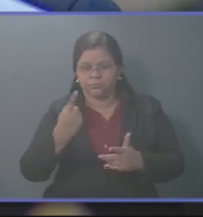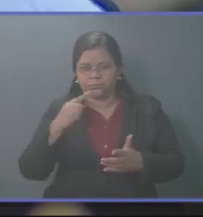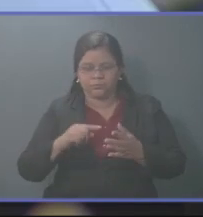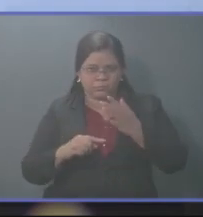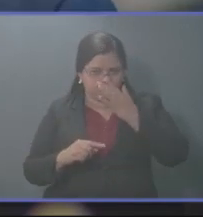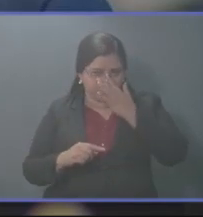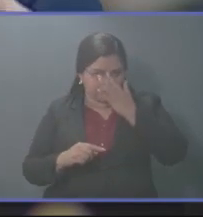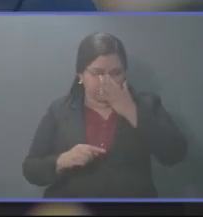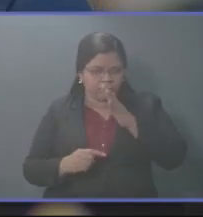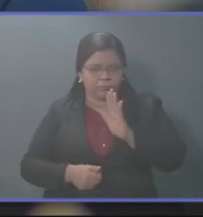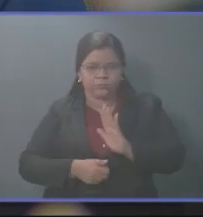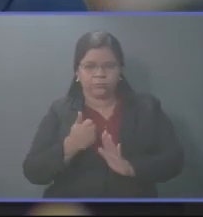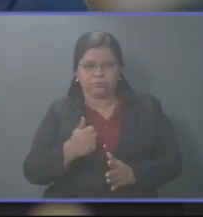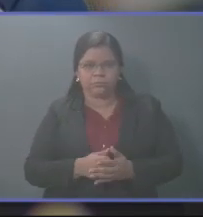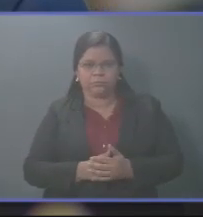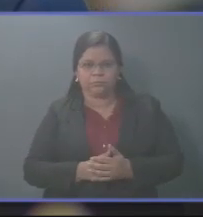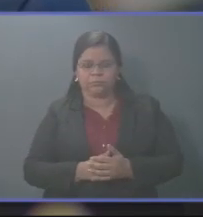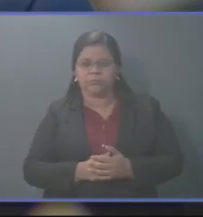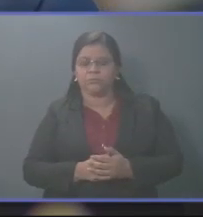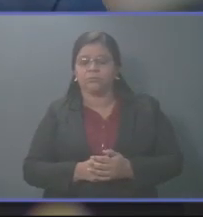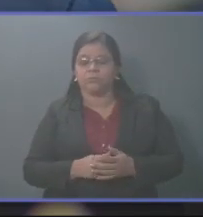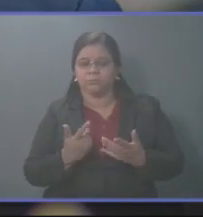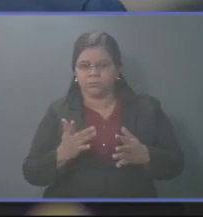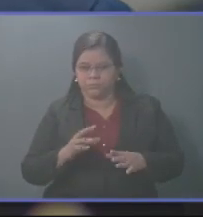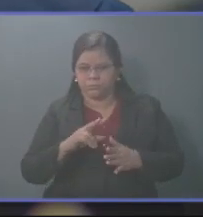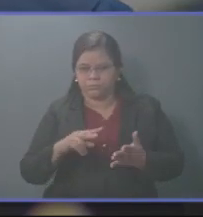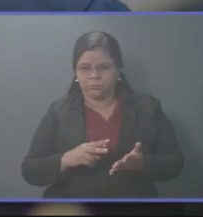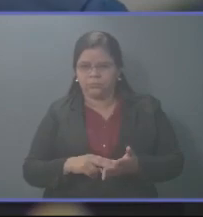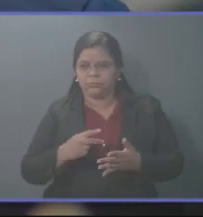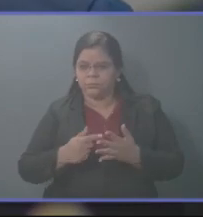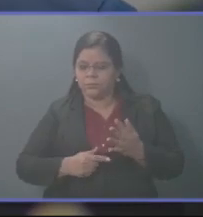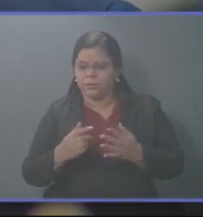los miembros de la Comisión de Juventud y